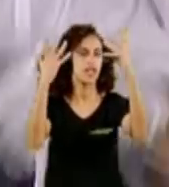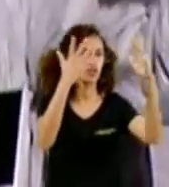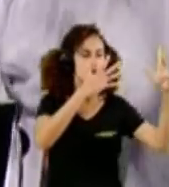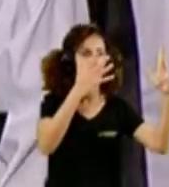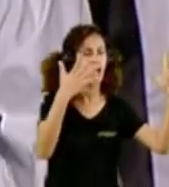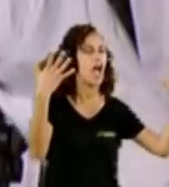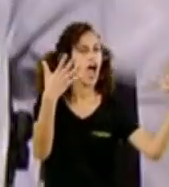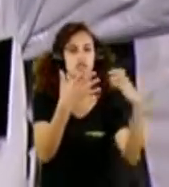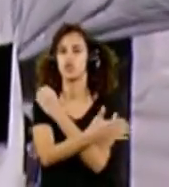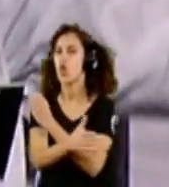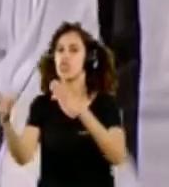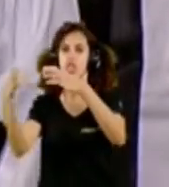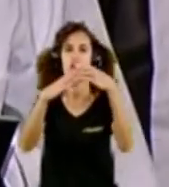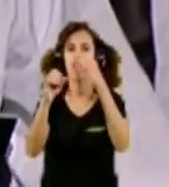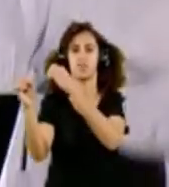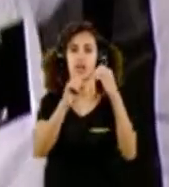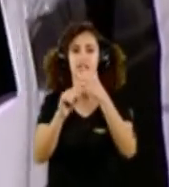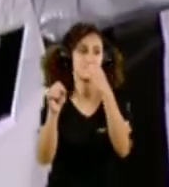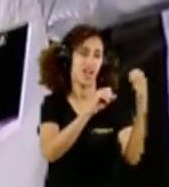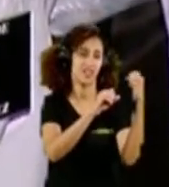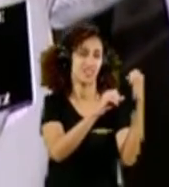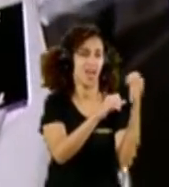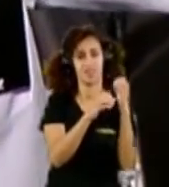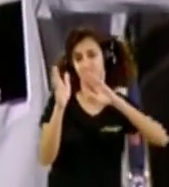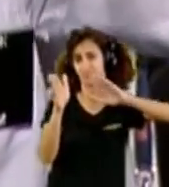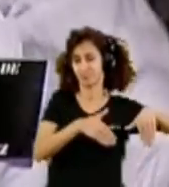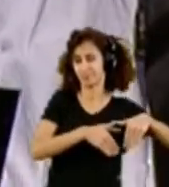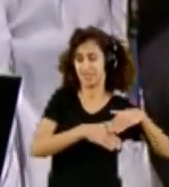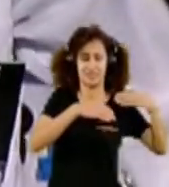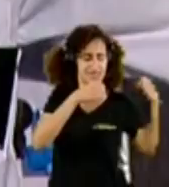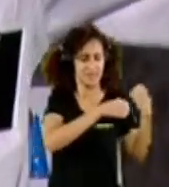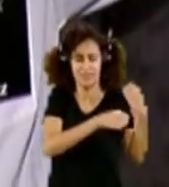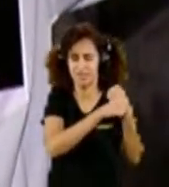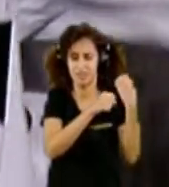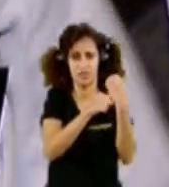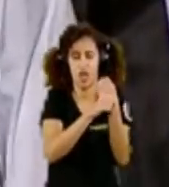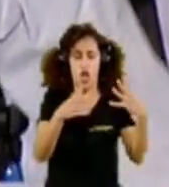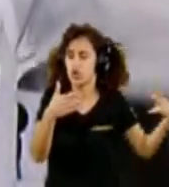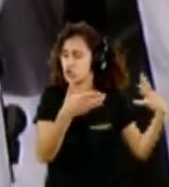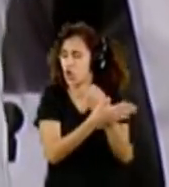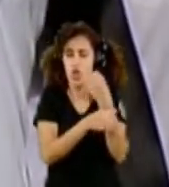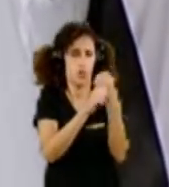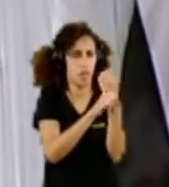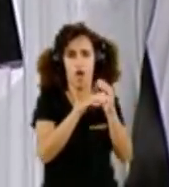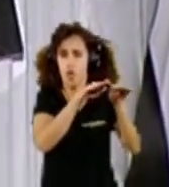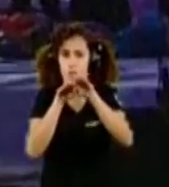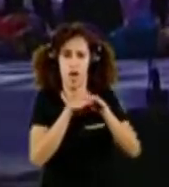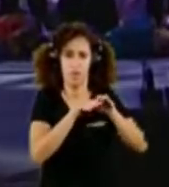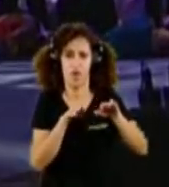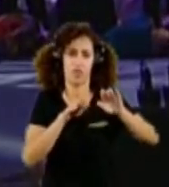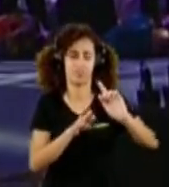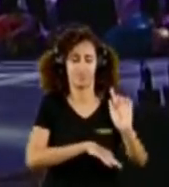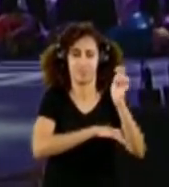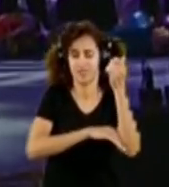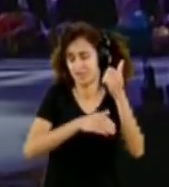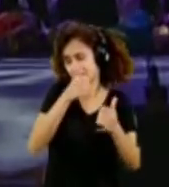y cada una de esas murgas que se han quedado a las puertas, que han trabajado igual que todas. Un aplauso.